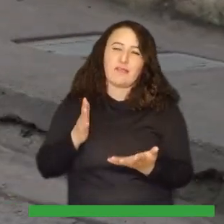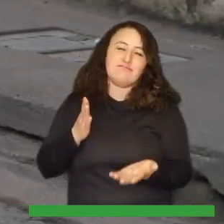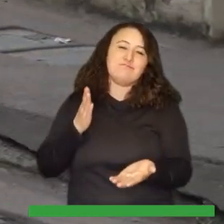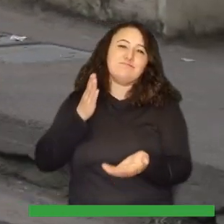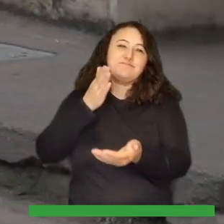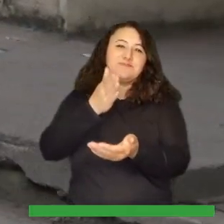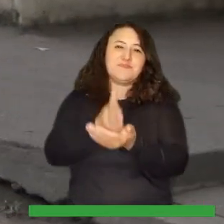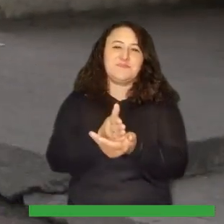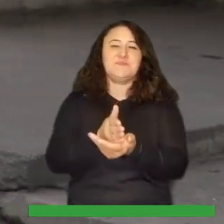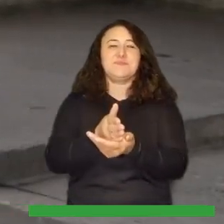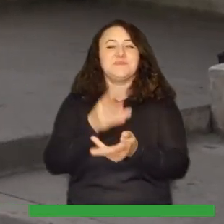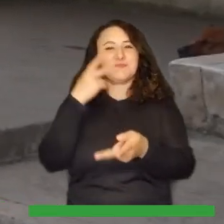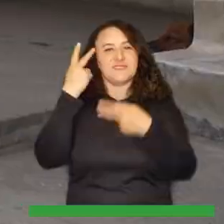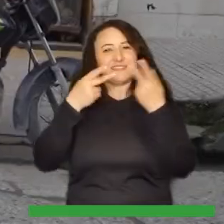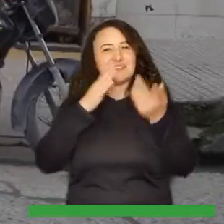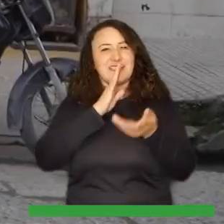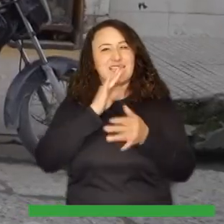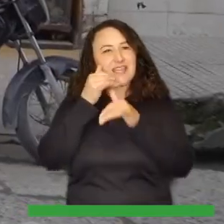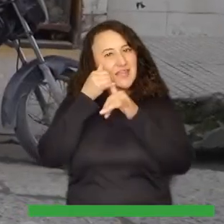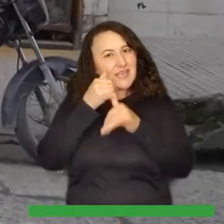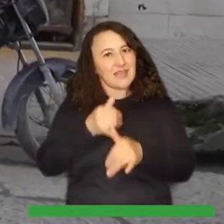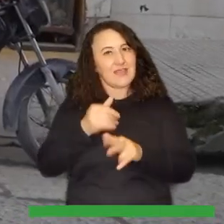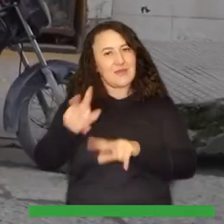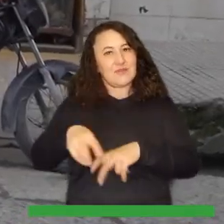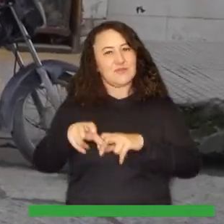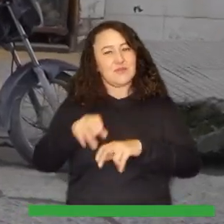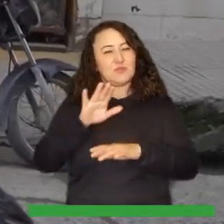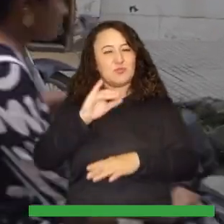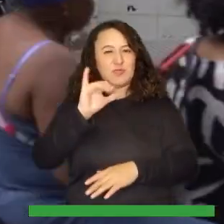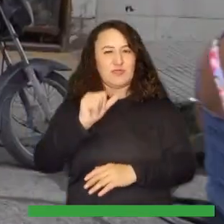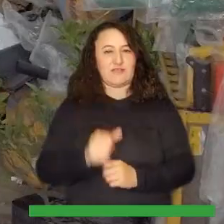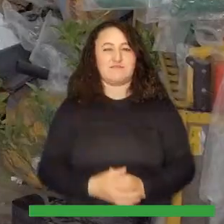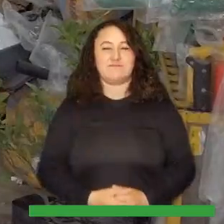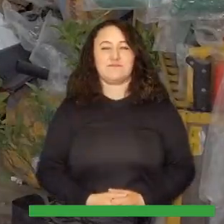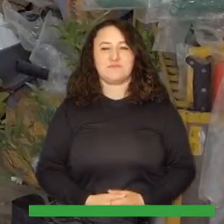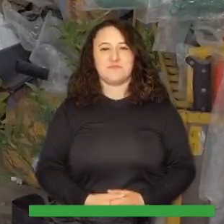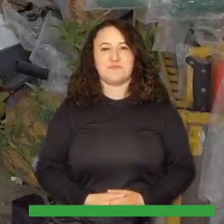Castillo, ingeniero agrónomo del IICA.